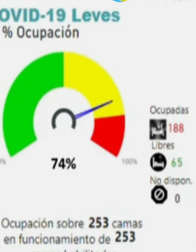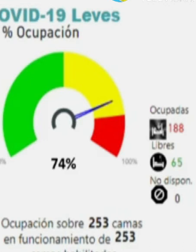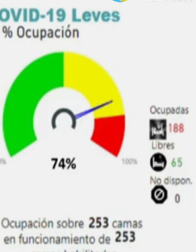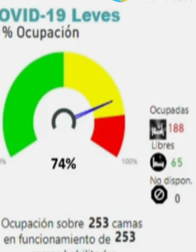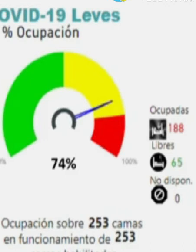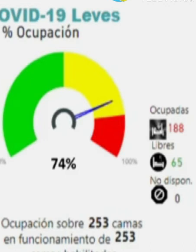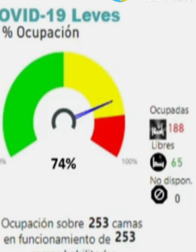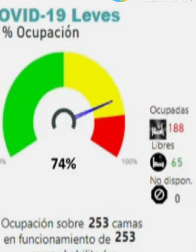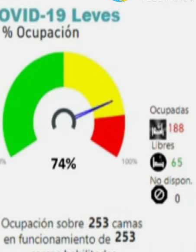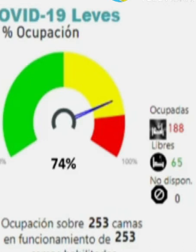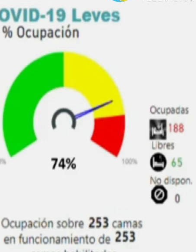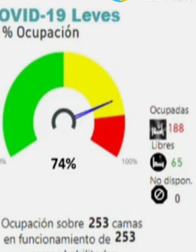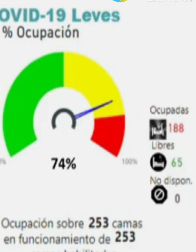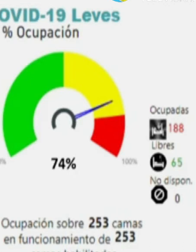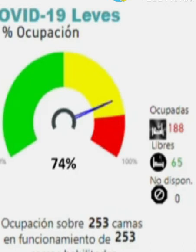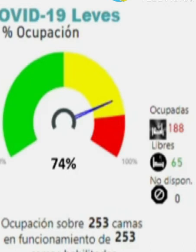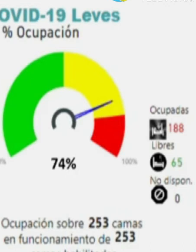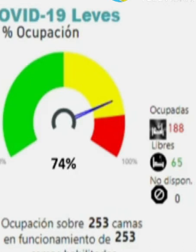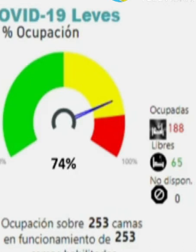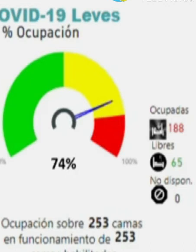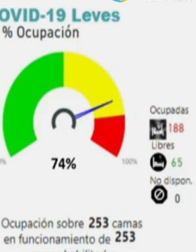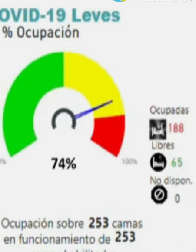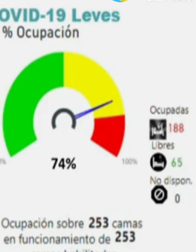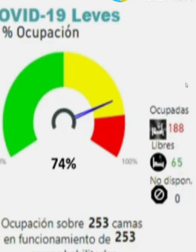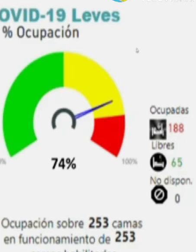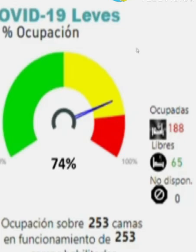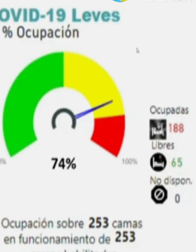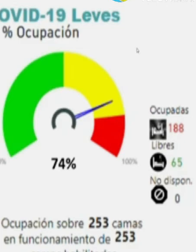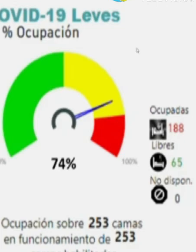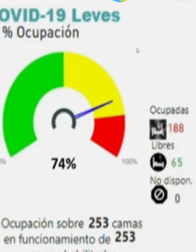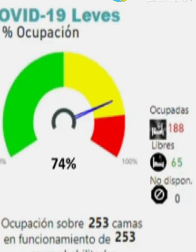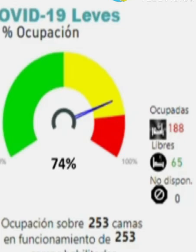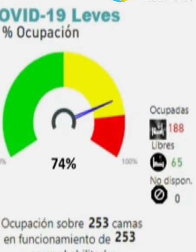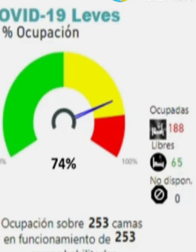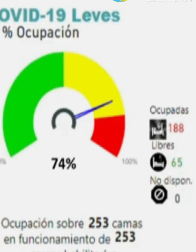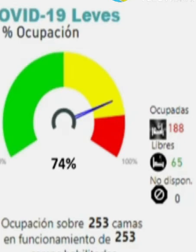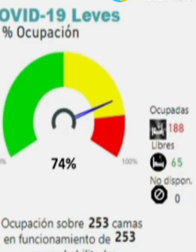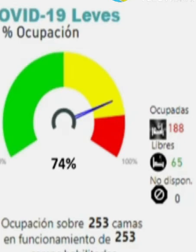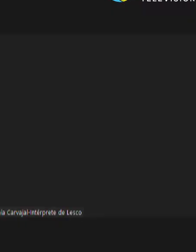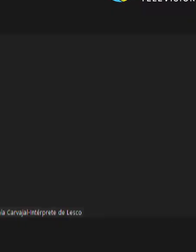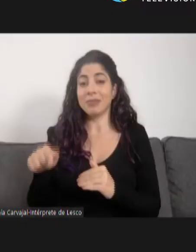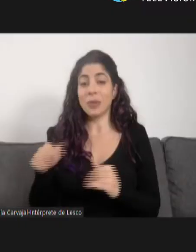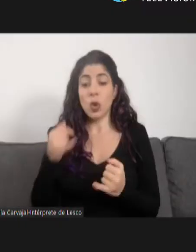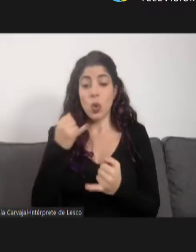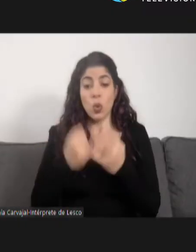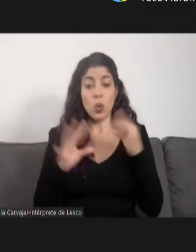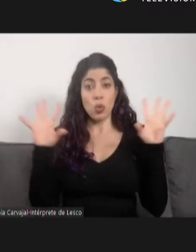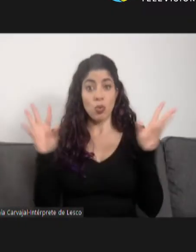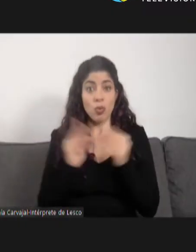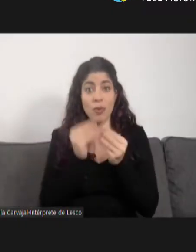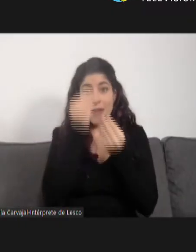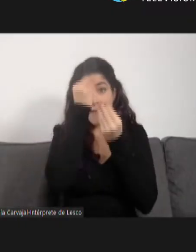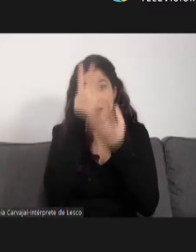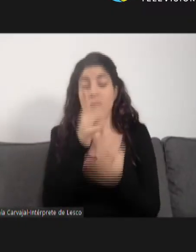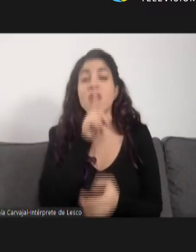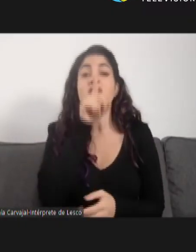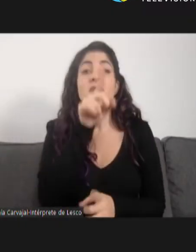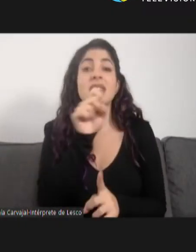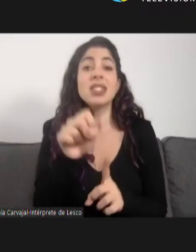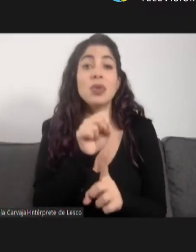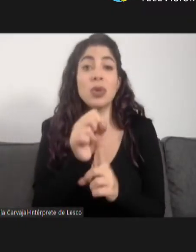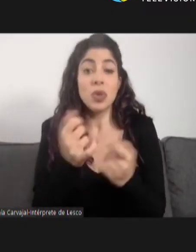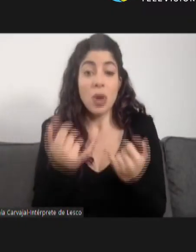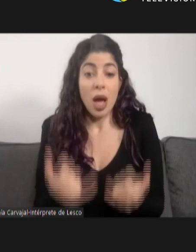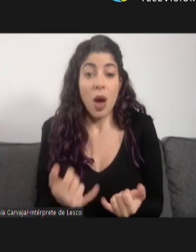y 65 libres. Quiero terminar este informe sobre la realidad hospitalaria que estamos